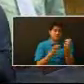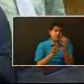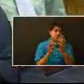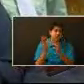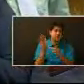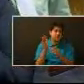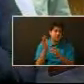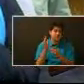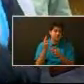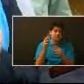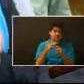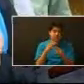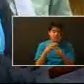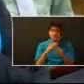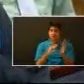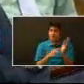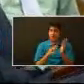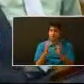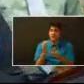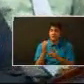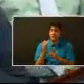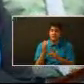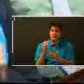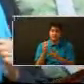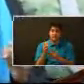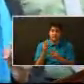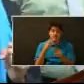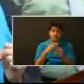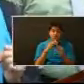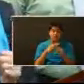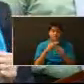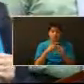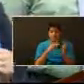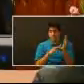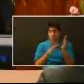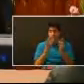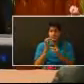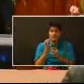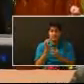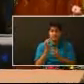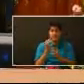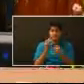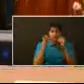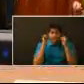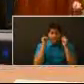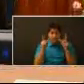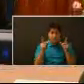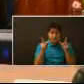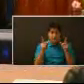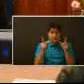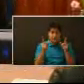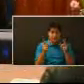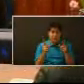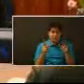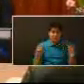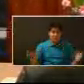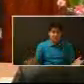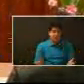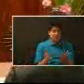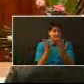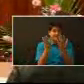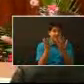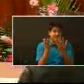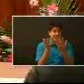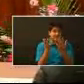en el nombre de Jesús, en el nombre de Jesús, despiértate,